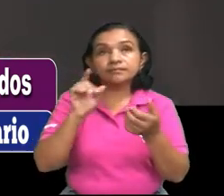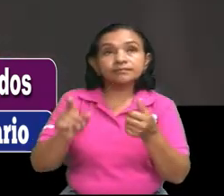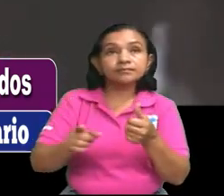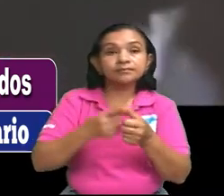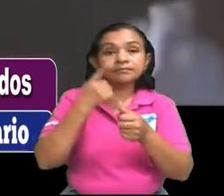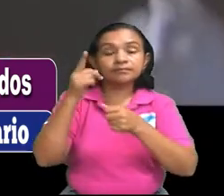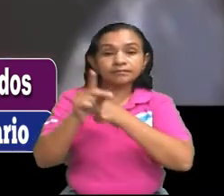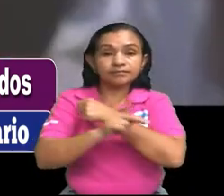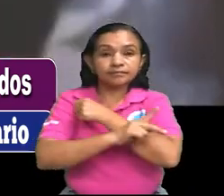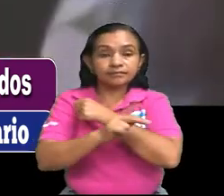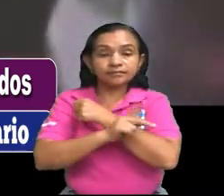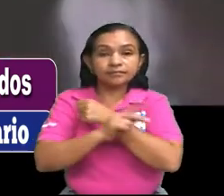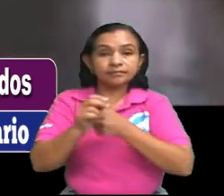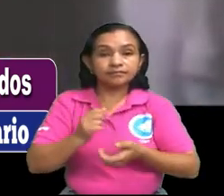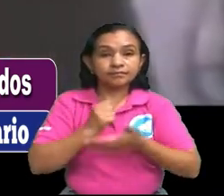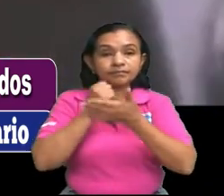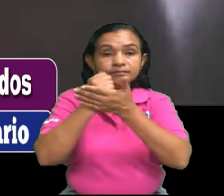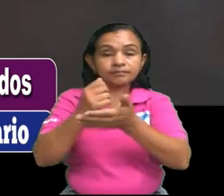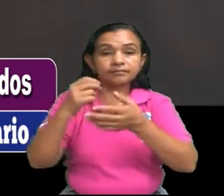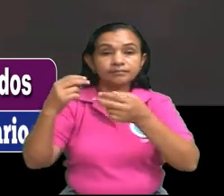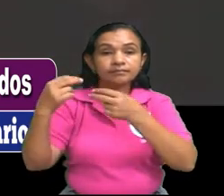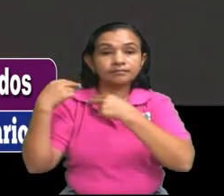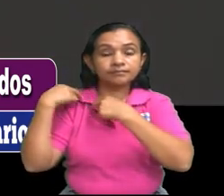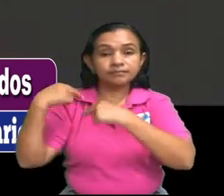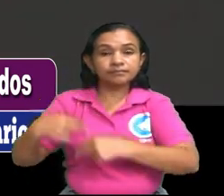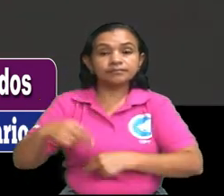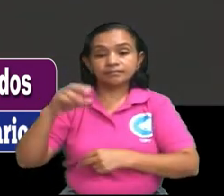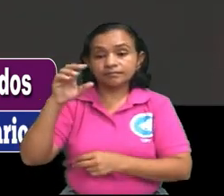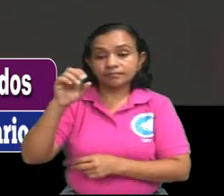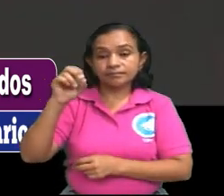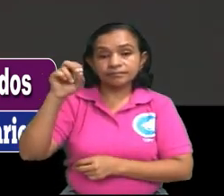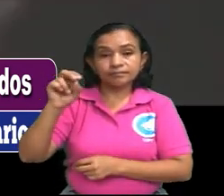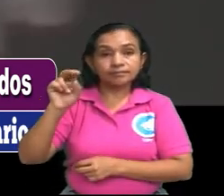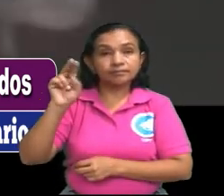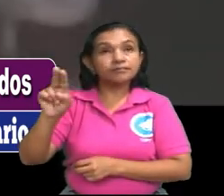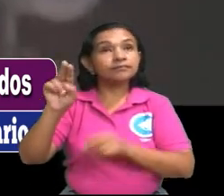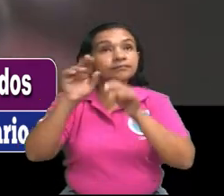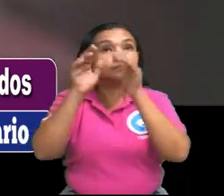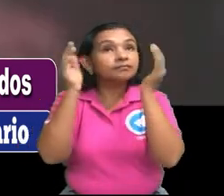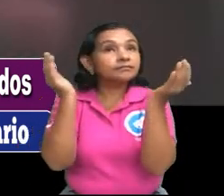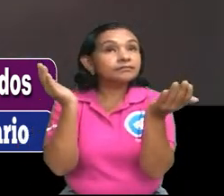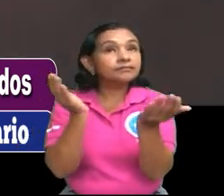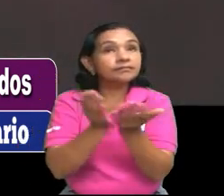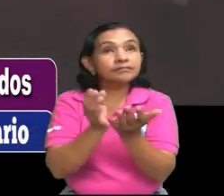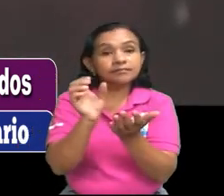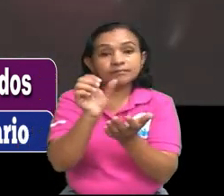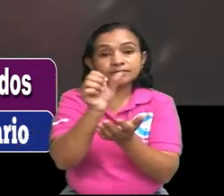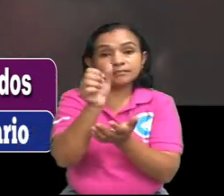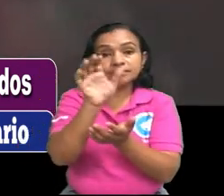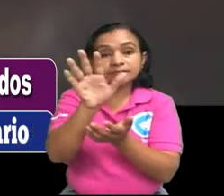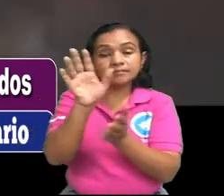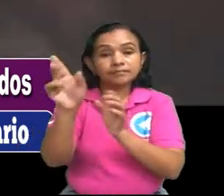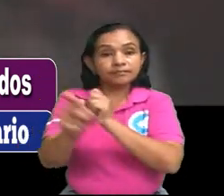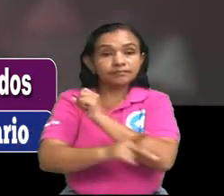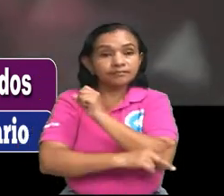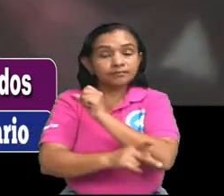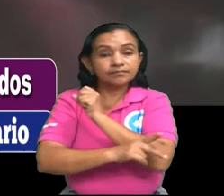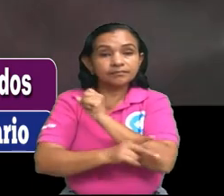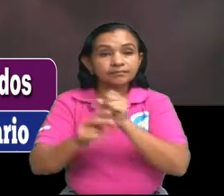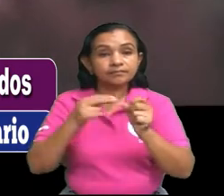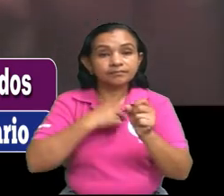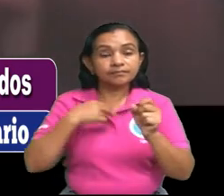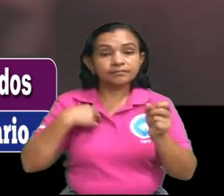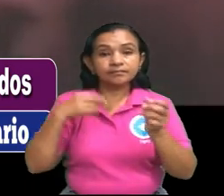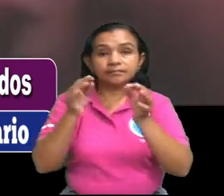con presencia de ayuda humanitaria en las Naciones Unidas en el mundo. O sea, estamos hablando de 65 países, lo que lo convierte en el